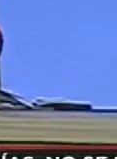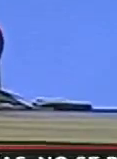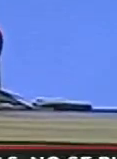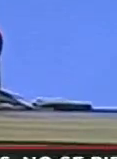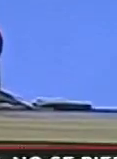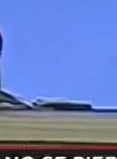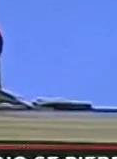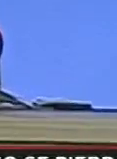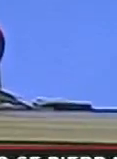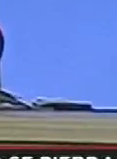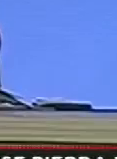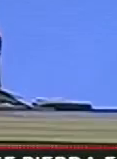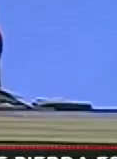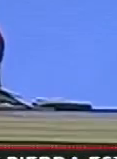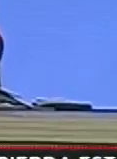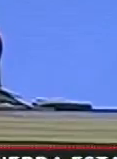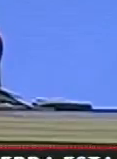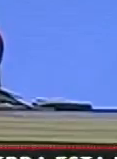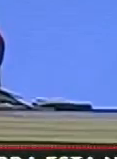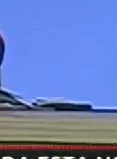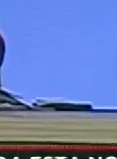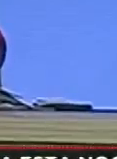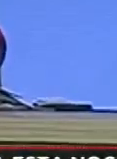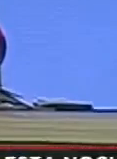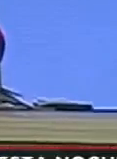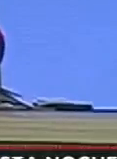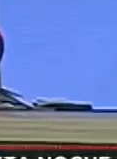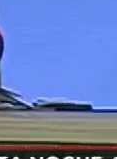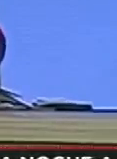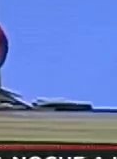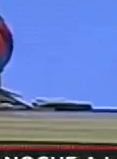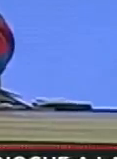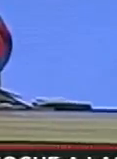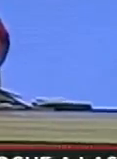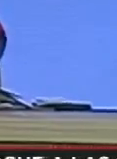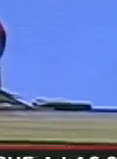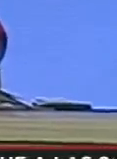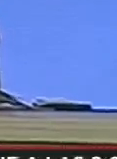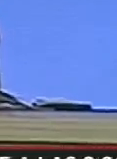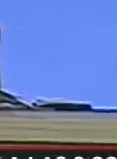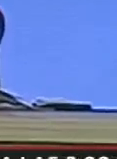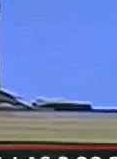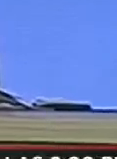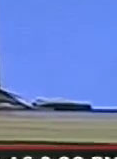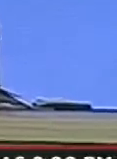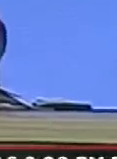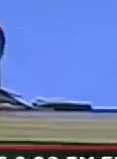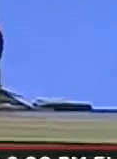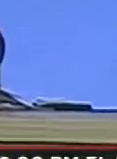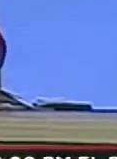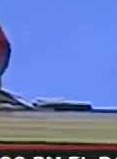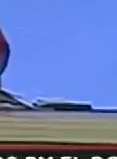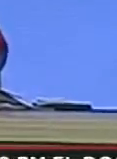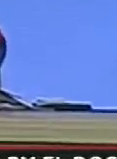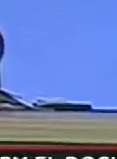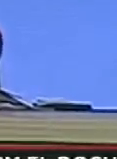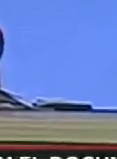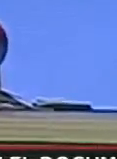aquellos momentos tan indeseados en la vida de uno. Pero luego uno le, viendo la realidad y viendo este